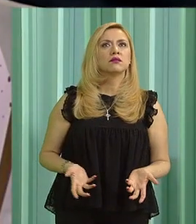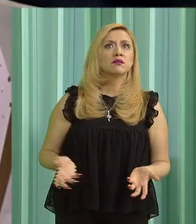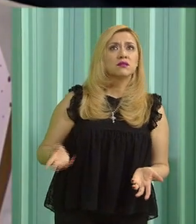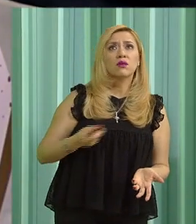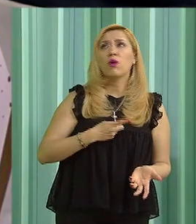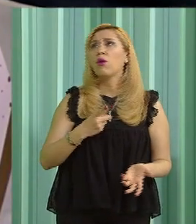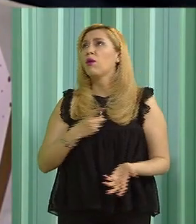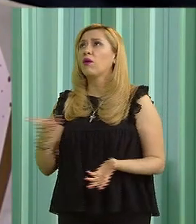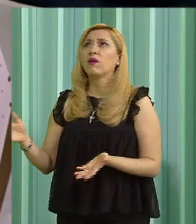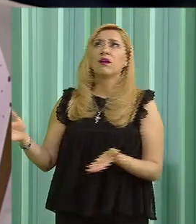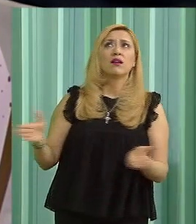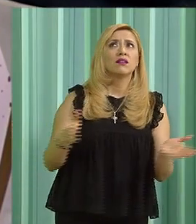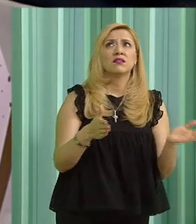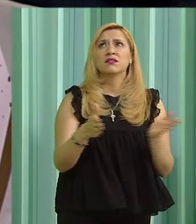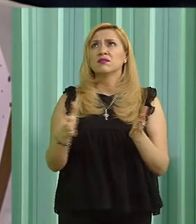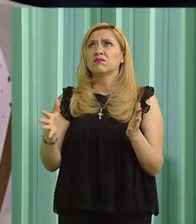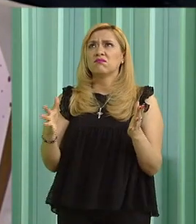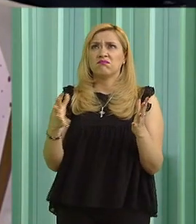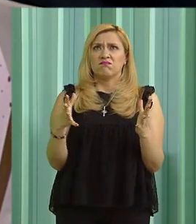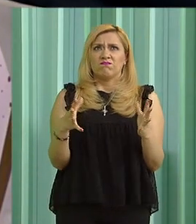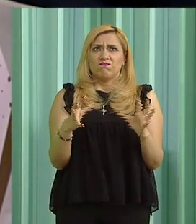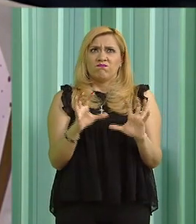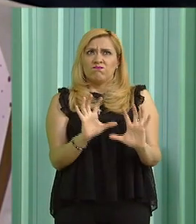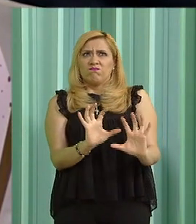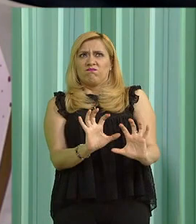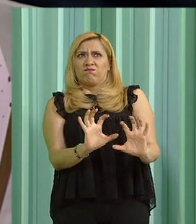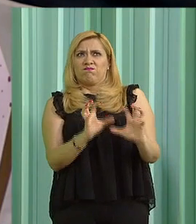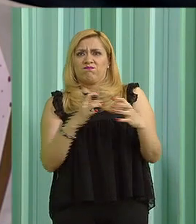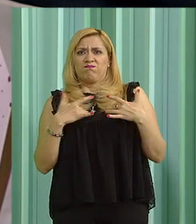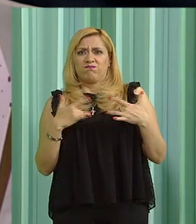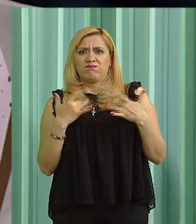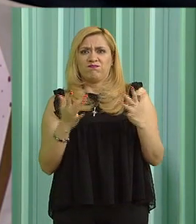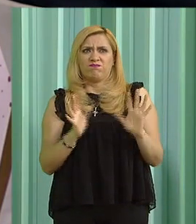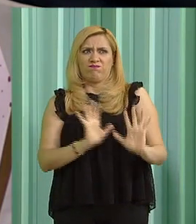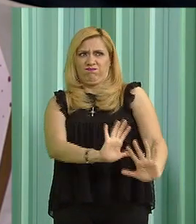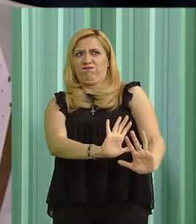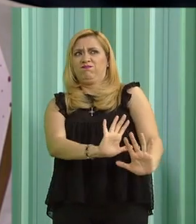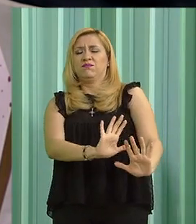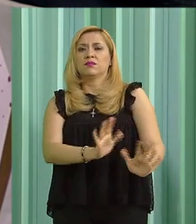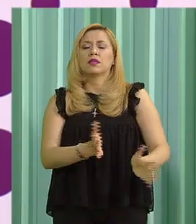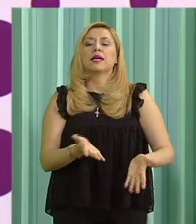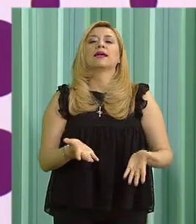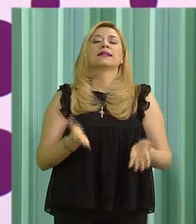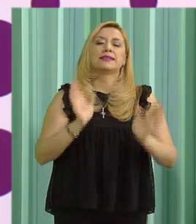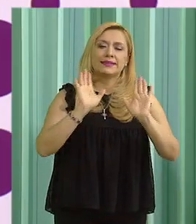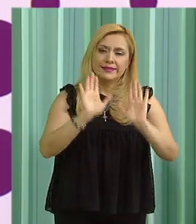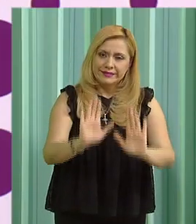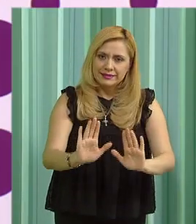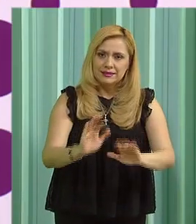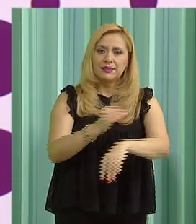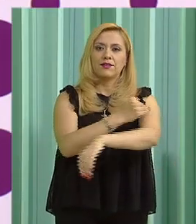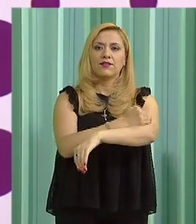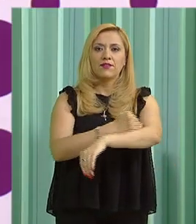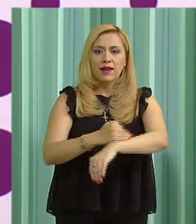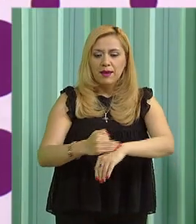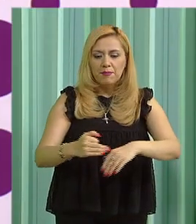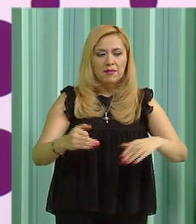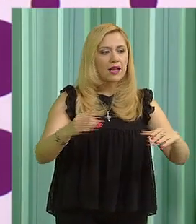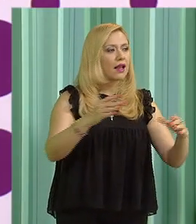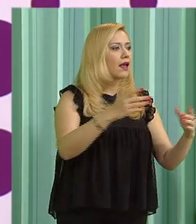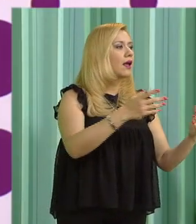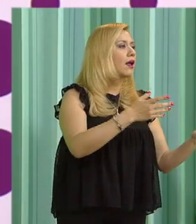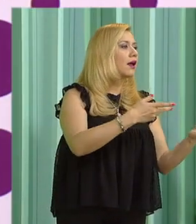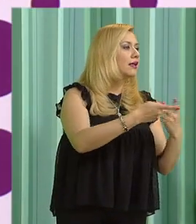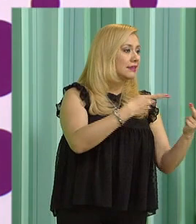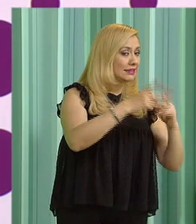sin acompañamiento, ¿no? Entonces, lo que nosotros estamos procurando es preparar familias, no